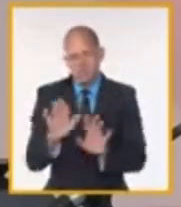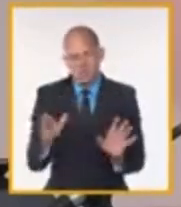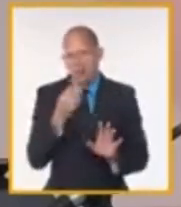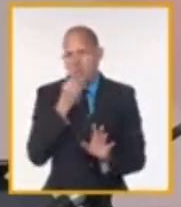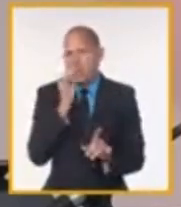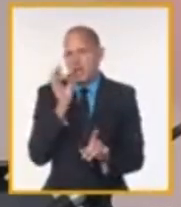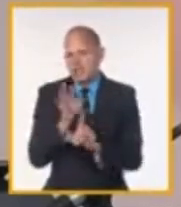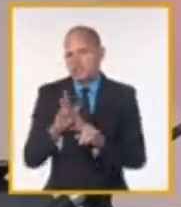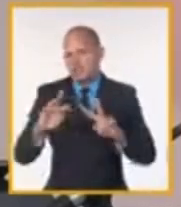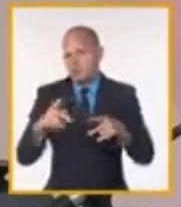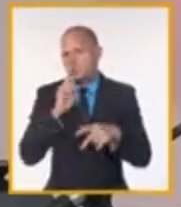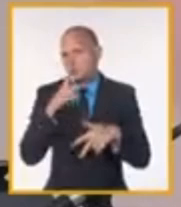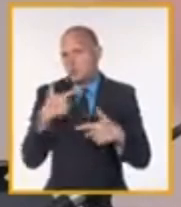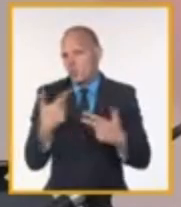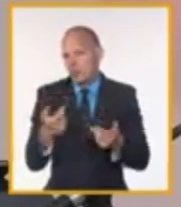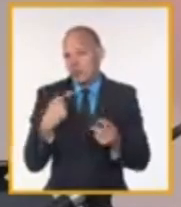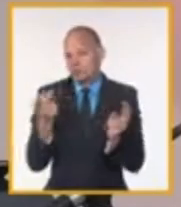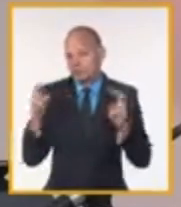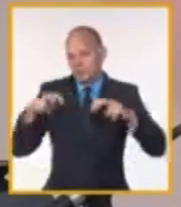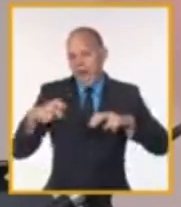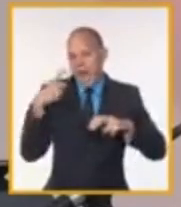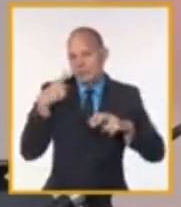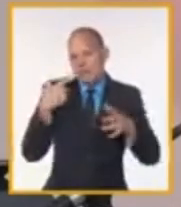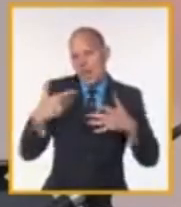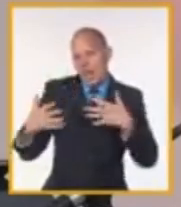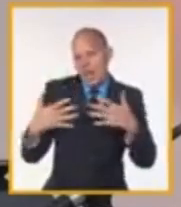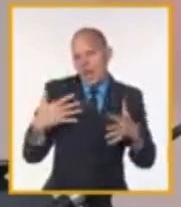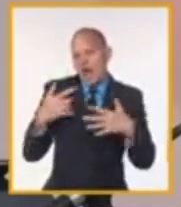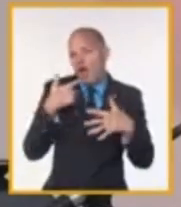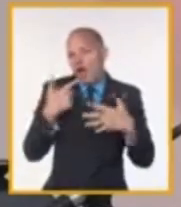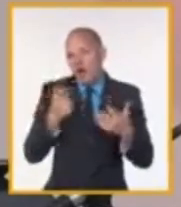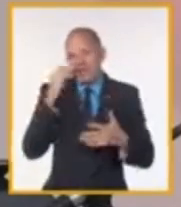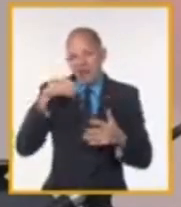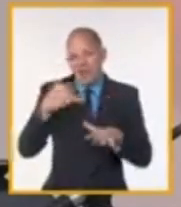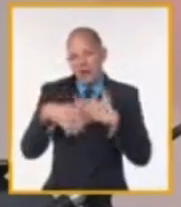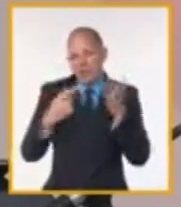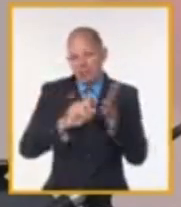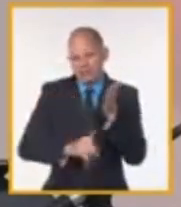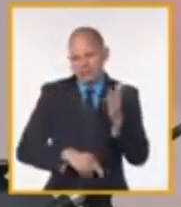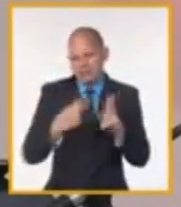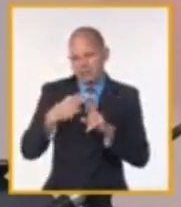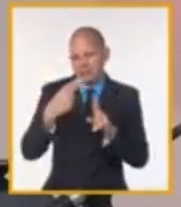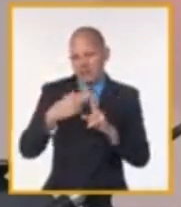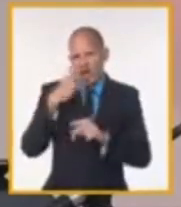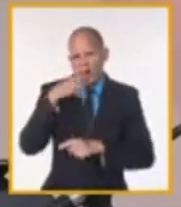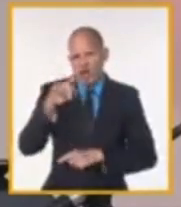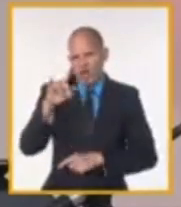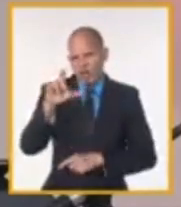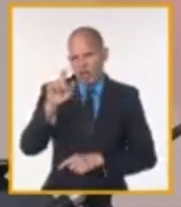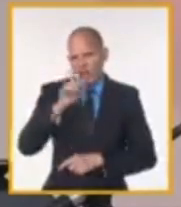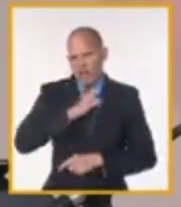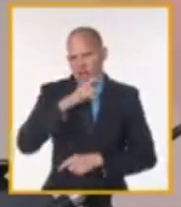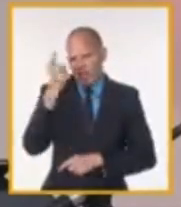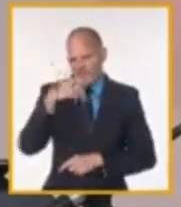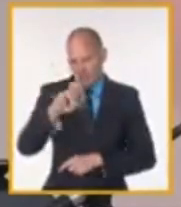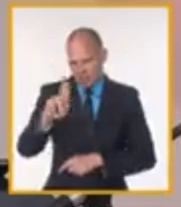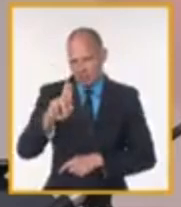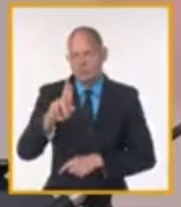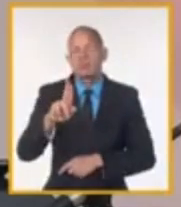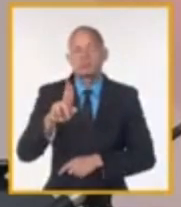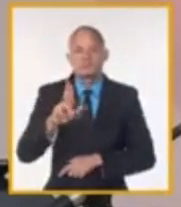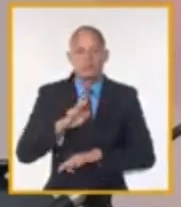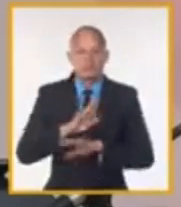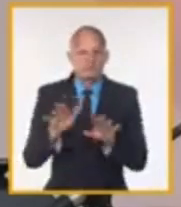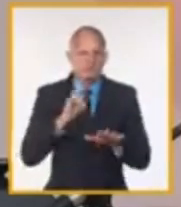las negociaciones sobre el tema el tema nuclear quería hacerle una serie de preguntas En qué estado está ese